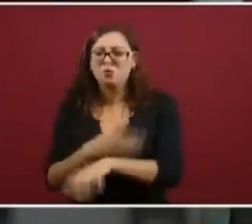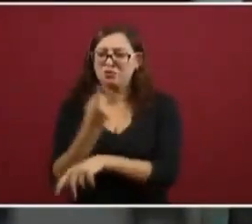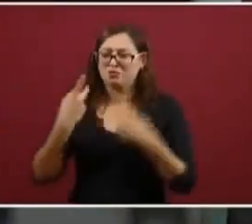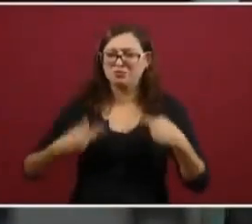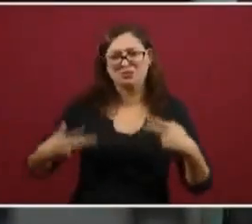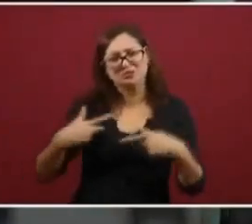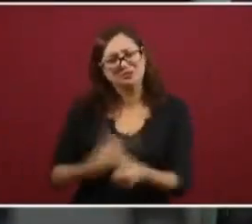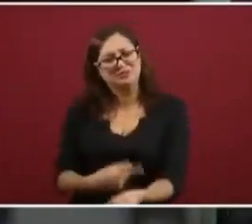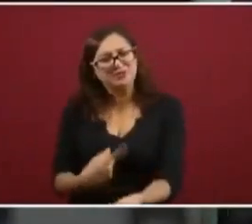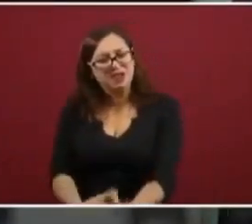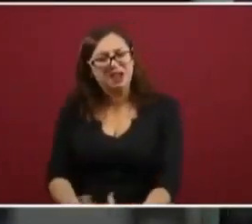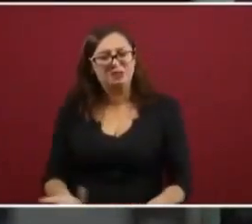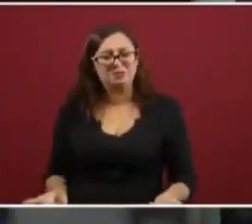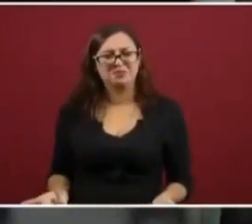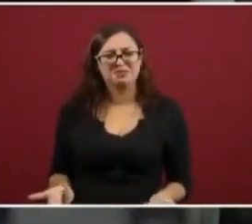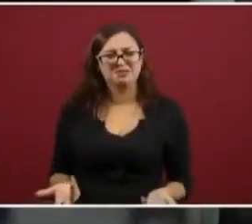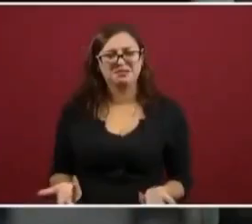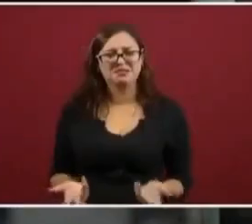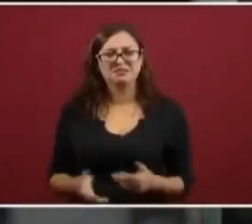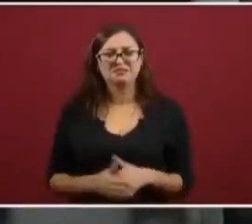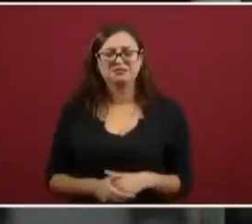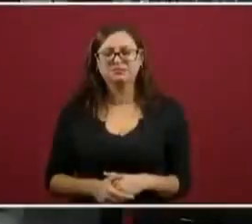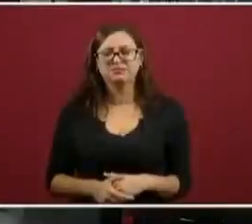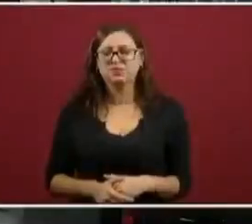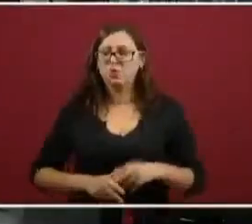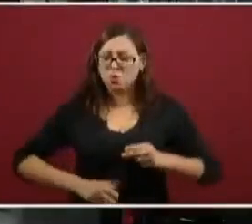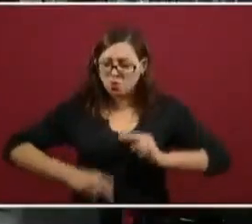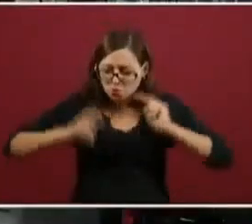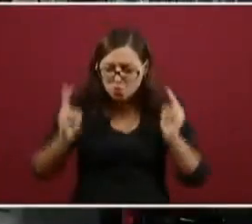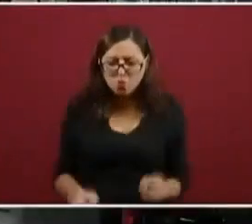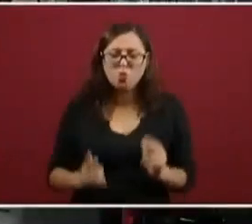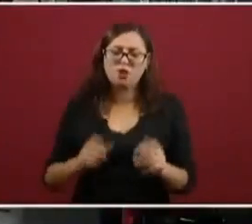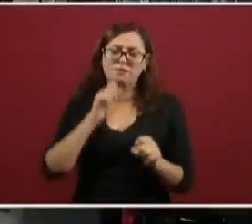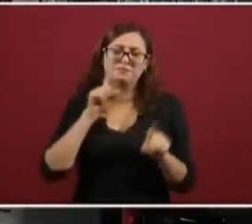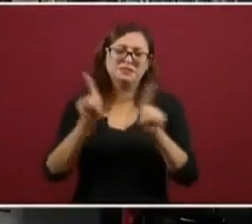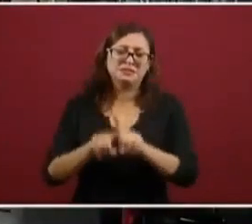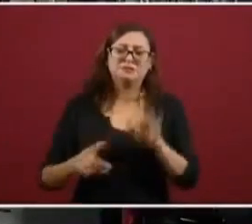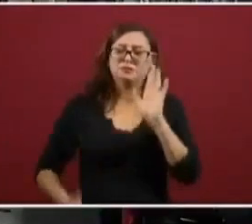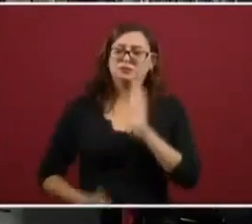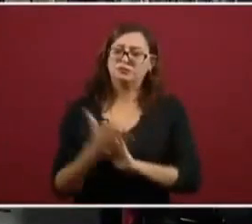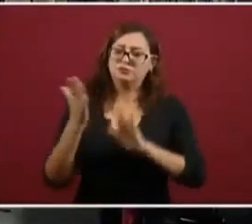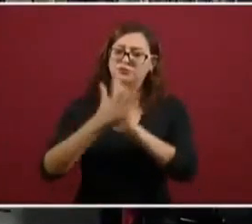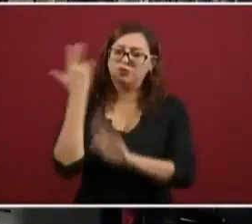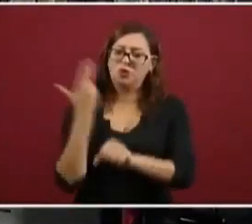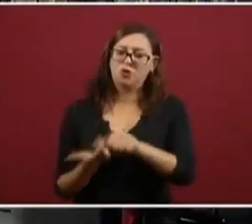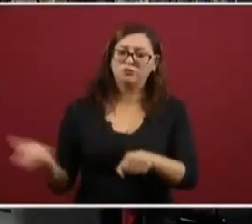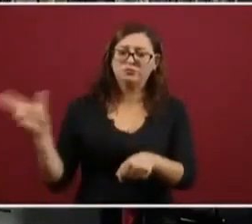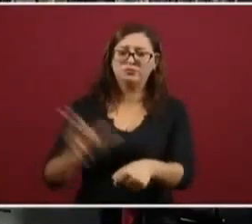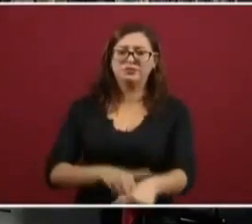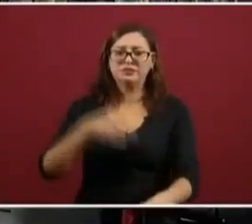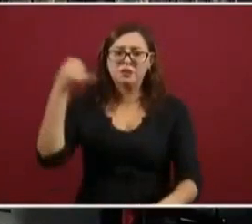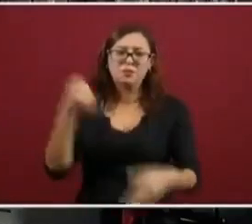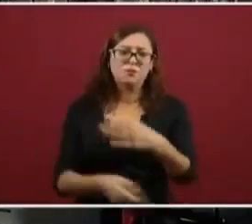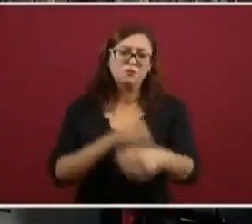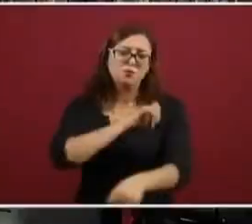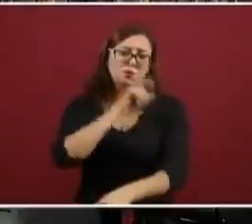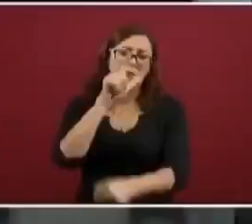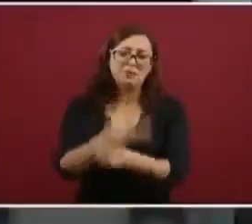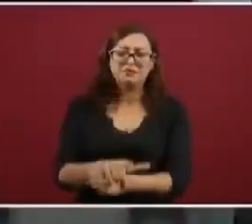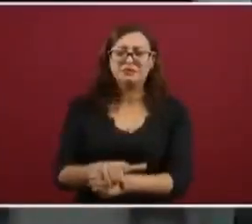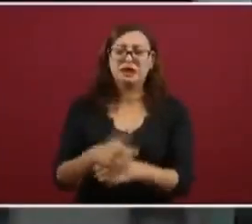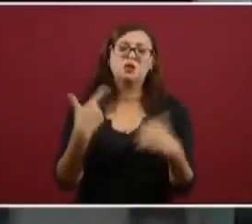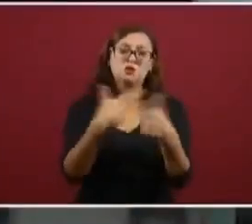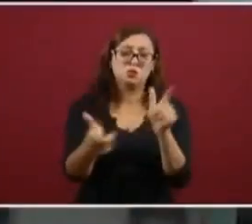enfermando señor este también urge que se construya un el hospital de especialidades que que que grupo